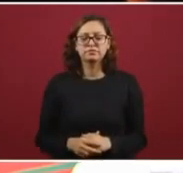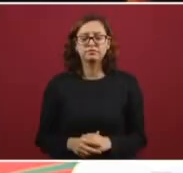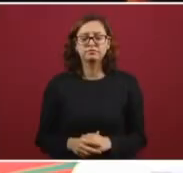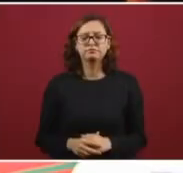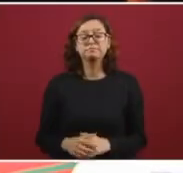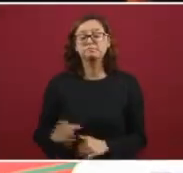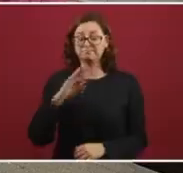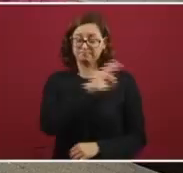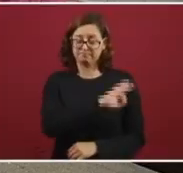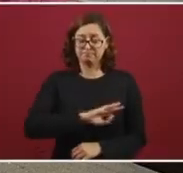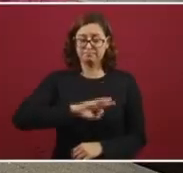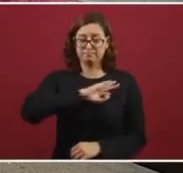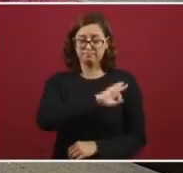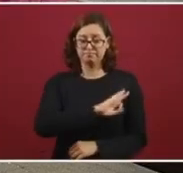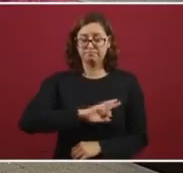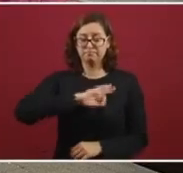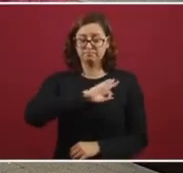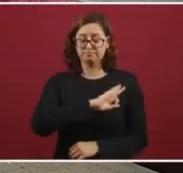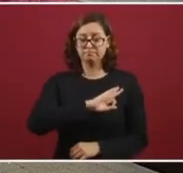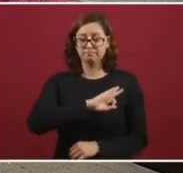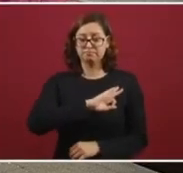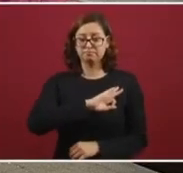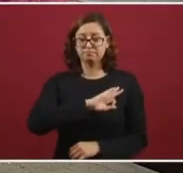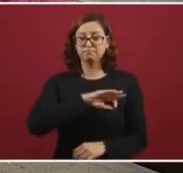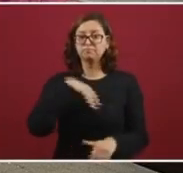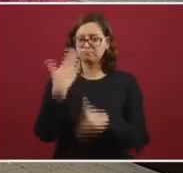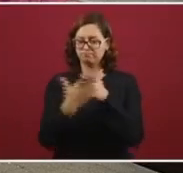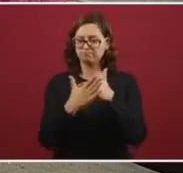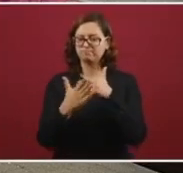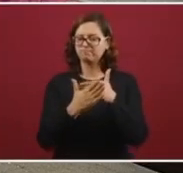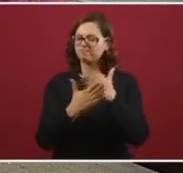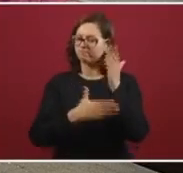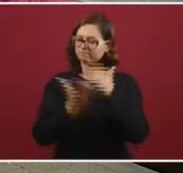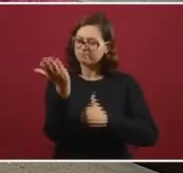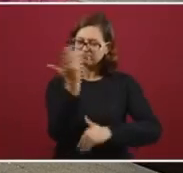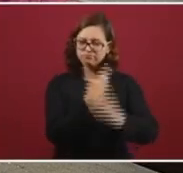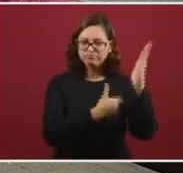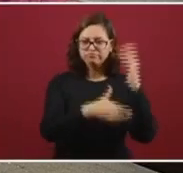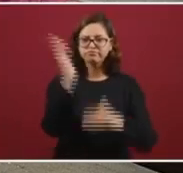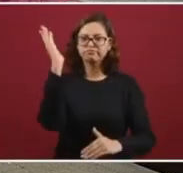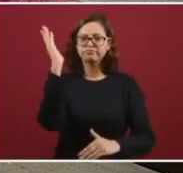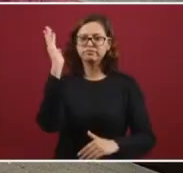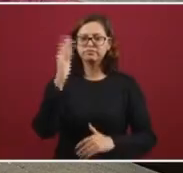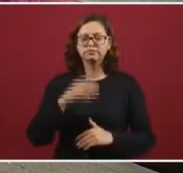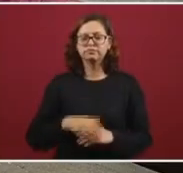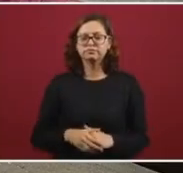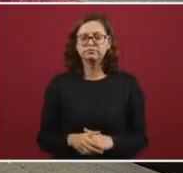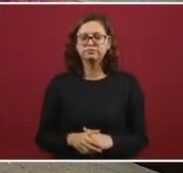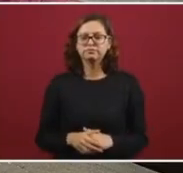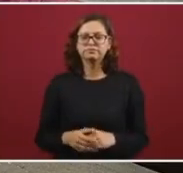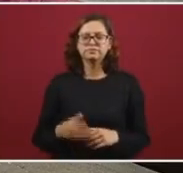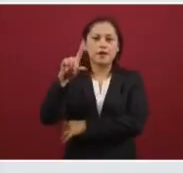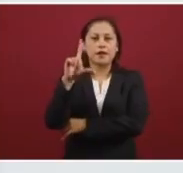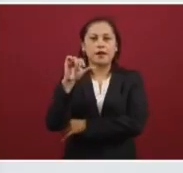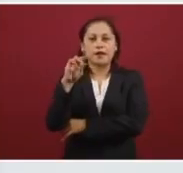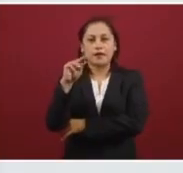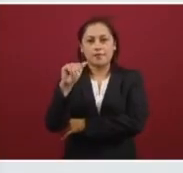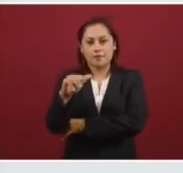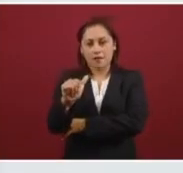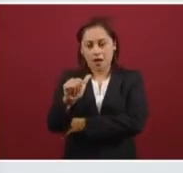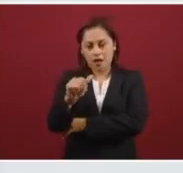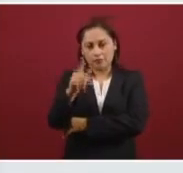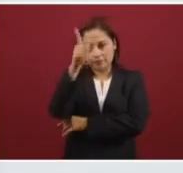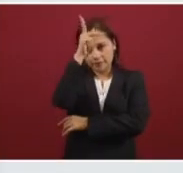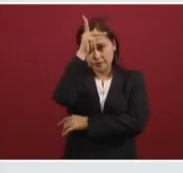que participará en los Juegos Panamericanos en Lima, Perú, y confía en que el desempeño de los atletas dará buenos resultados.